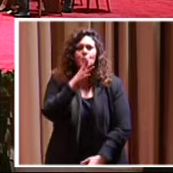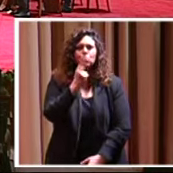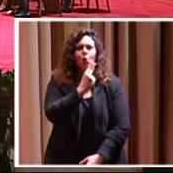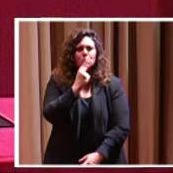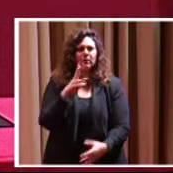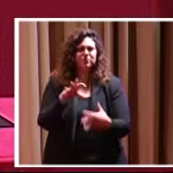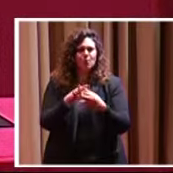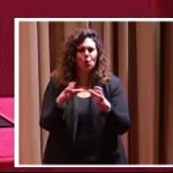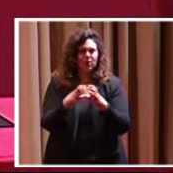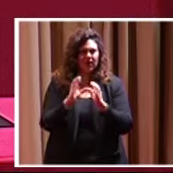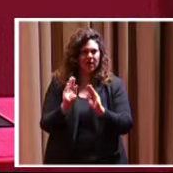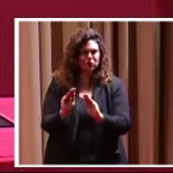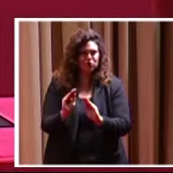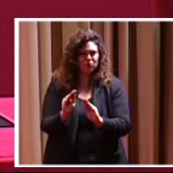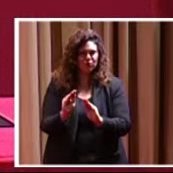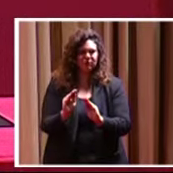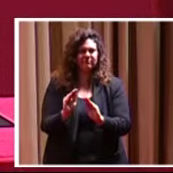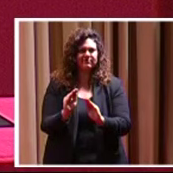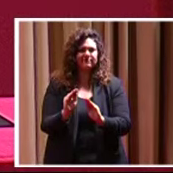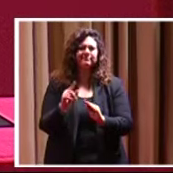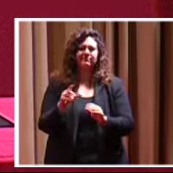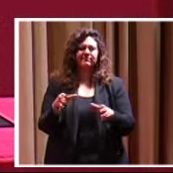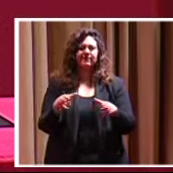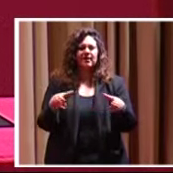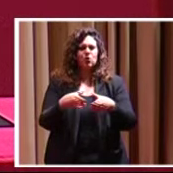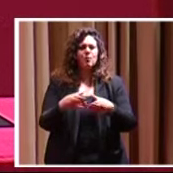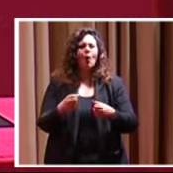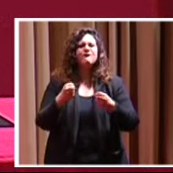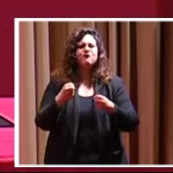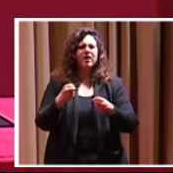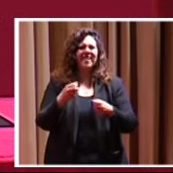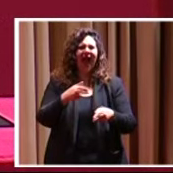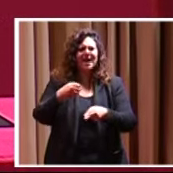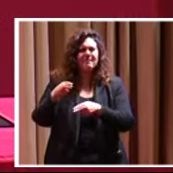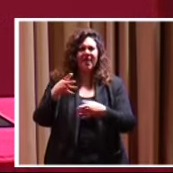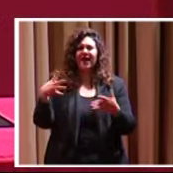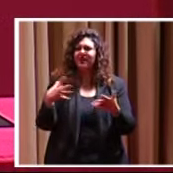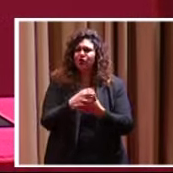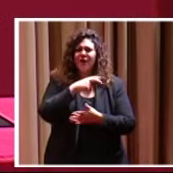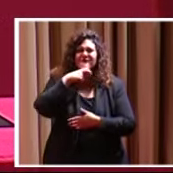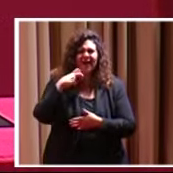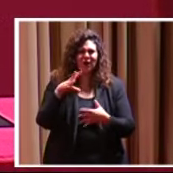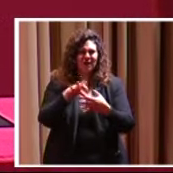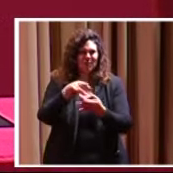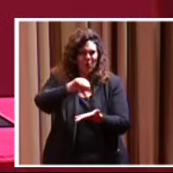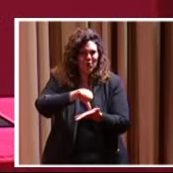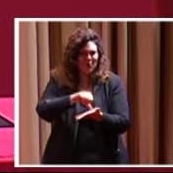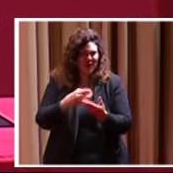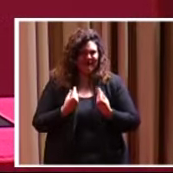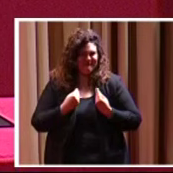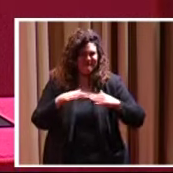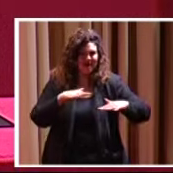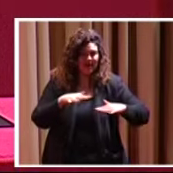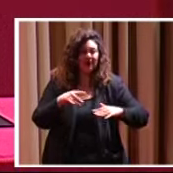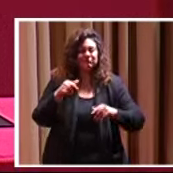compromiso con Granada, integrando a las Fuerzas Armadas y todos sus valores en la vida de la ciudad, se concede